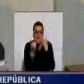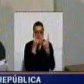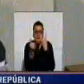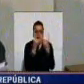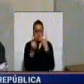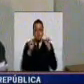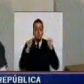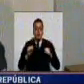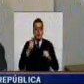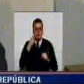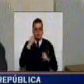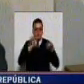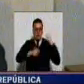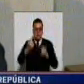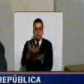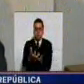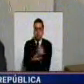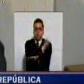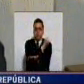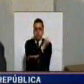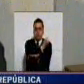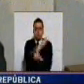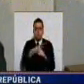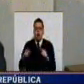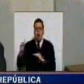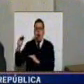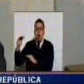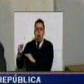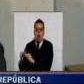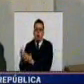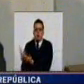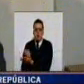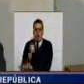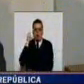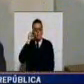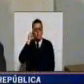al mejor precio posible. Presidente Juan Manuel Santos.